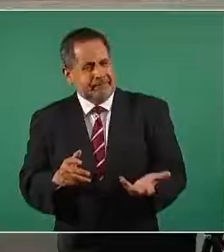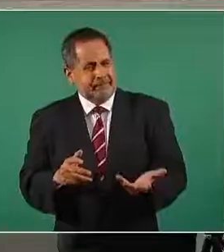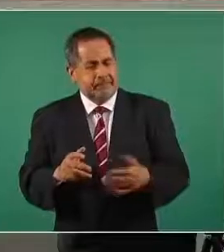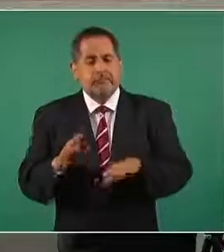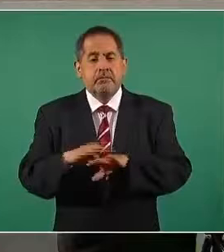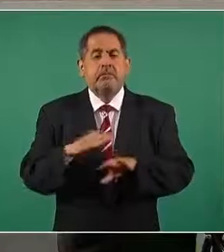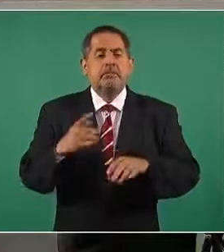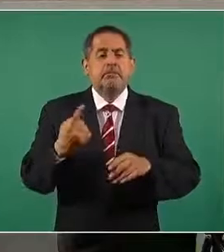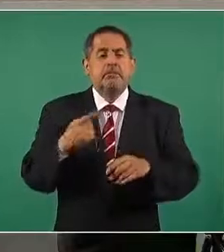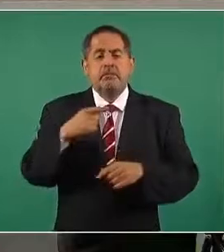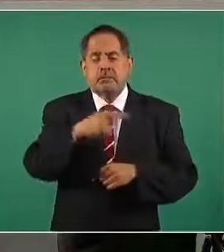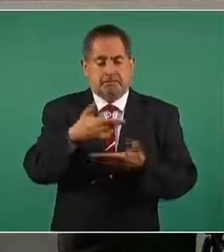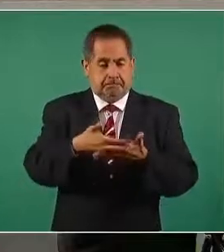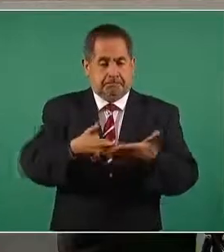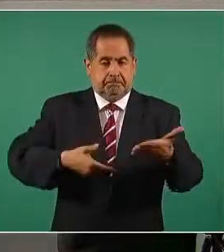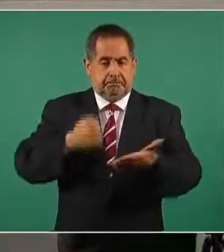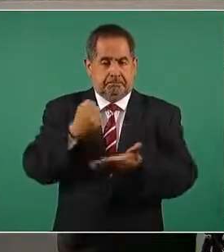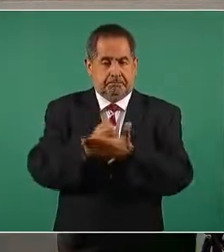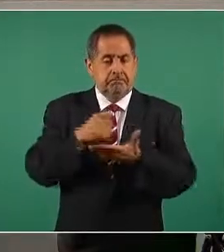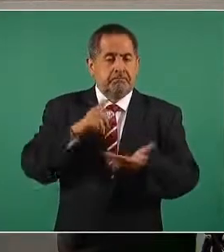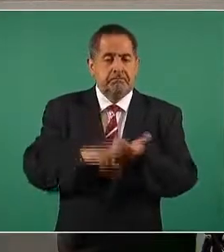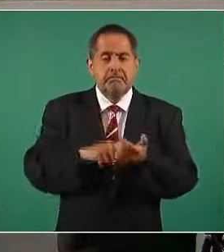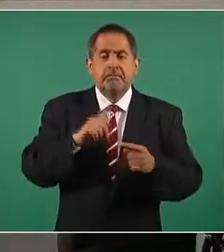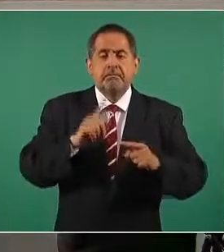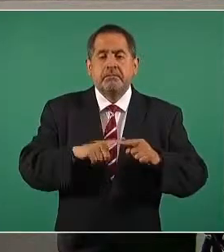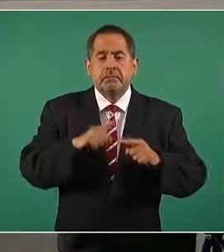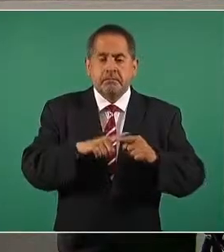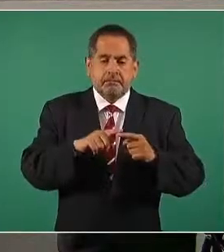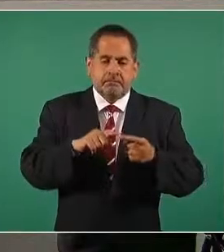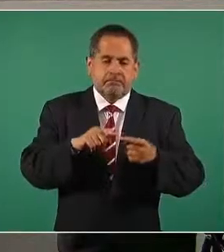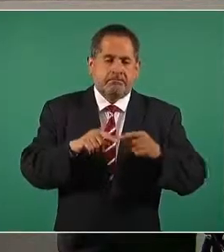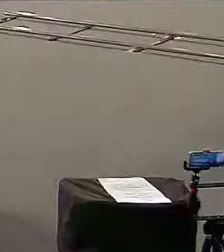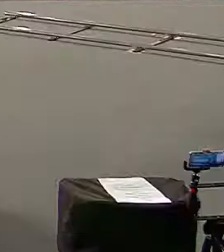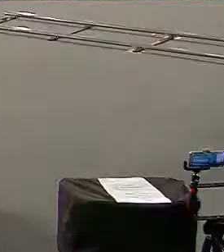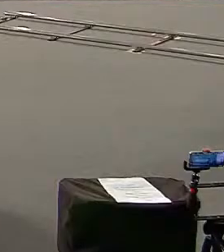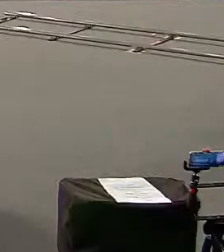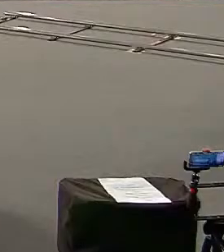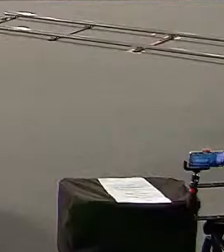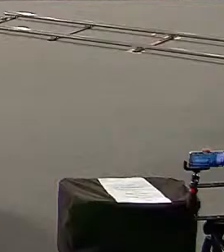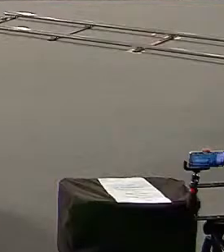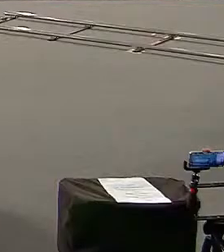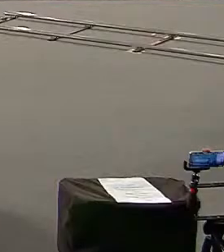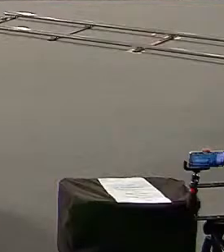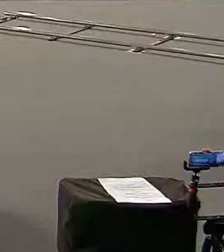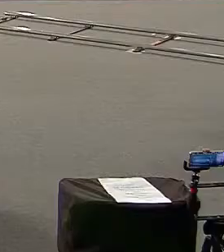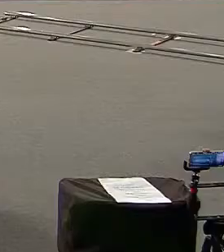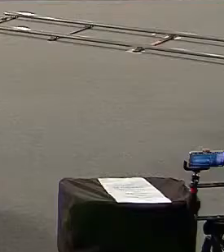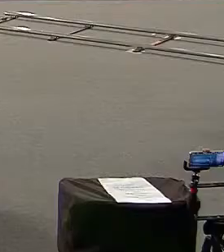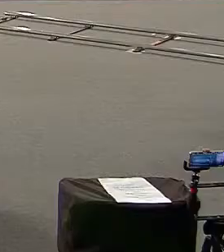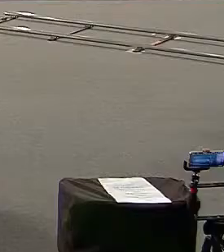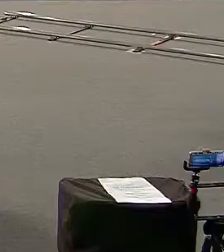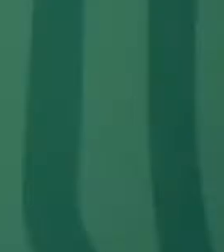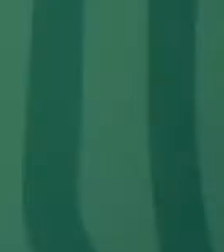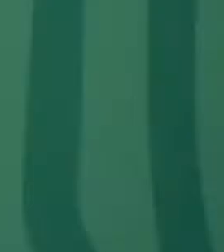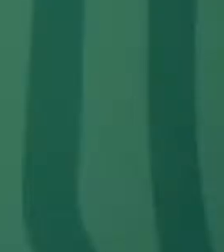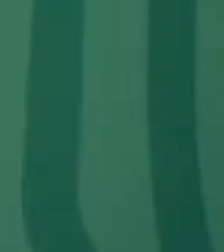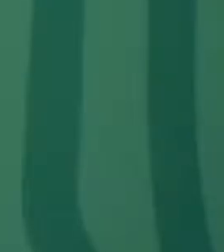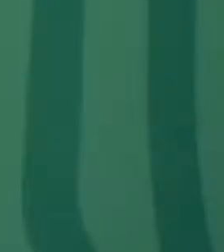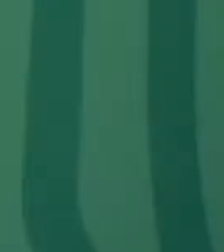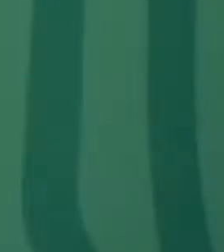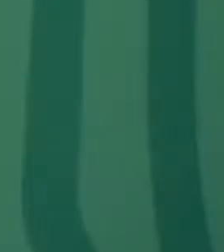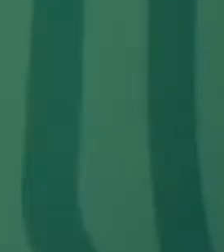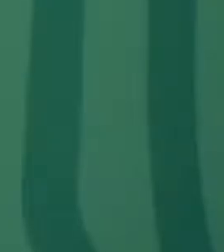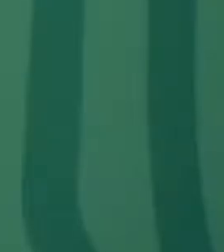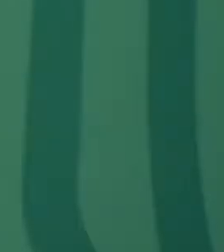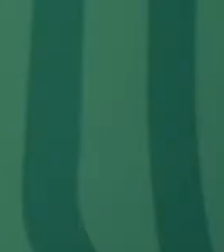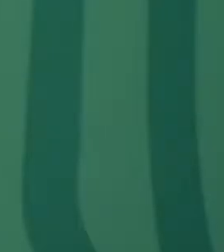porque la resolución la hicieron en el escritorio, Así. en las oficinas,